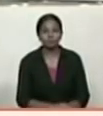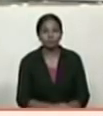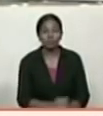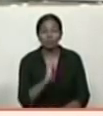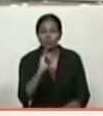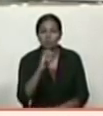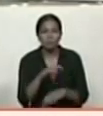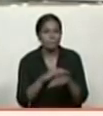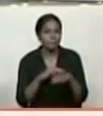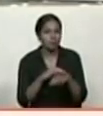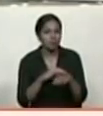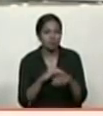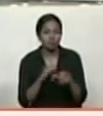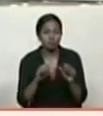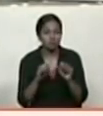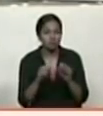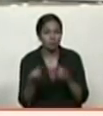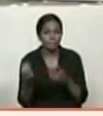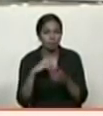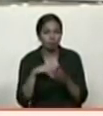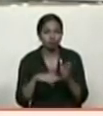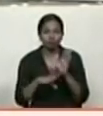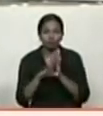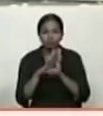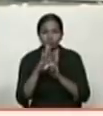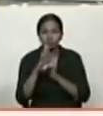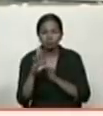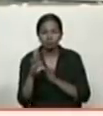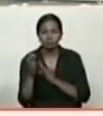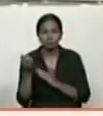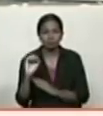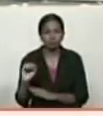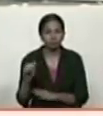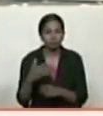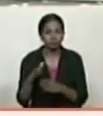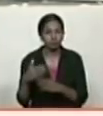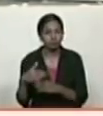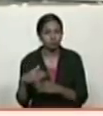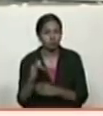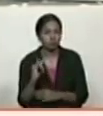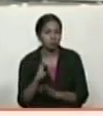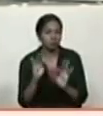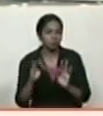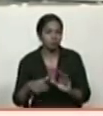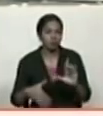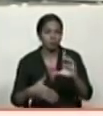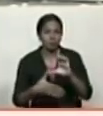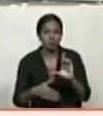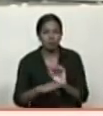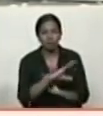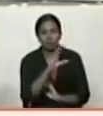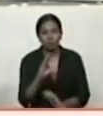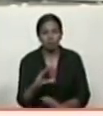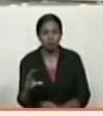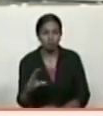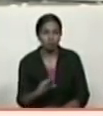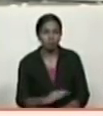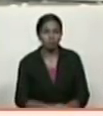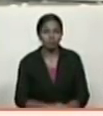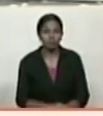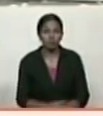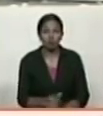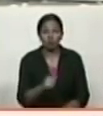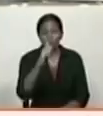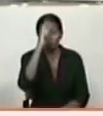consideró que cualquier evolución negativa en Venezuela influirá en toda América Latina y el Caribe, y que Turquía mantendrá su